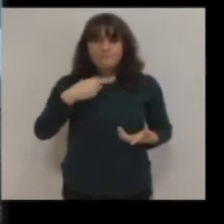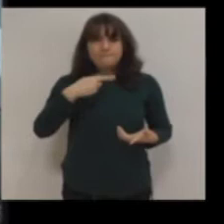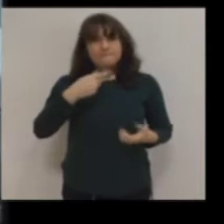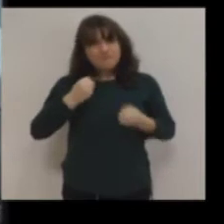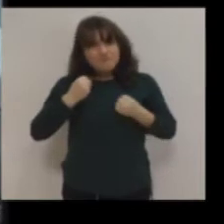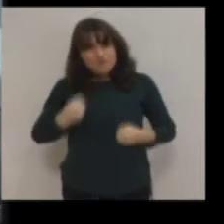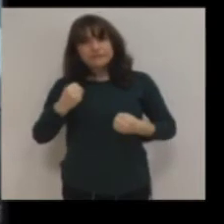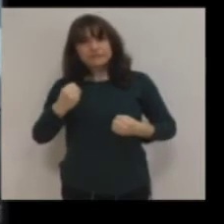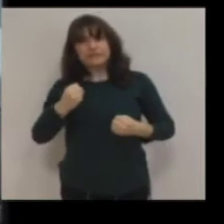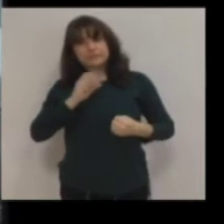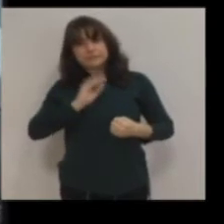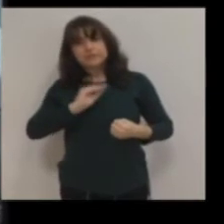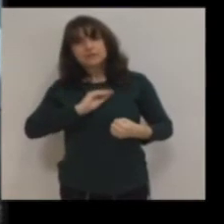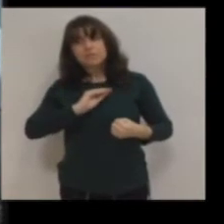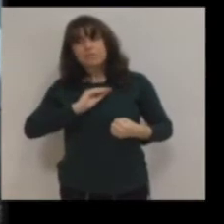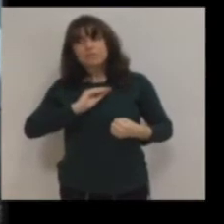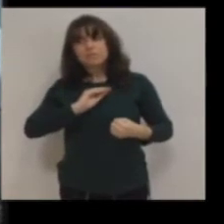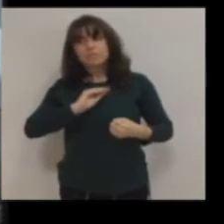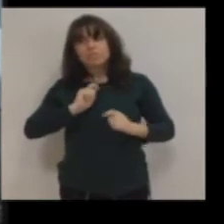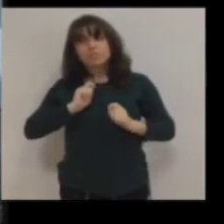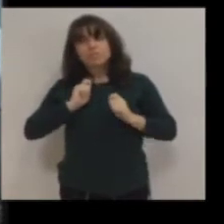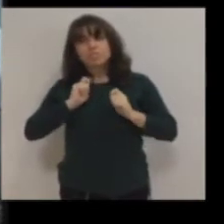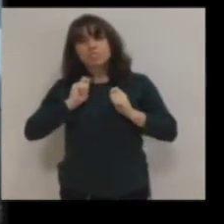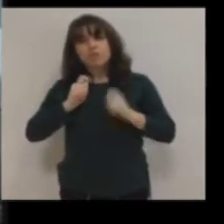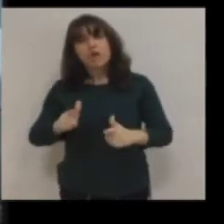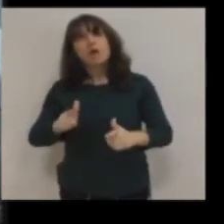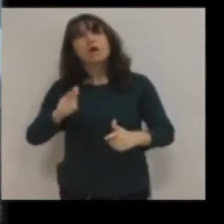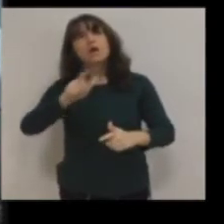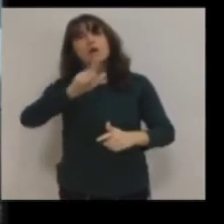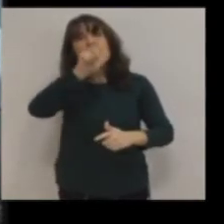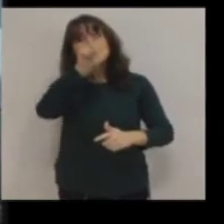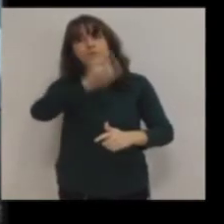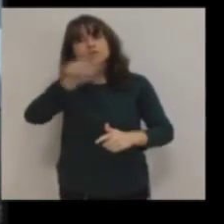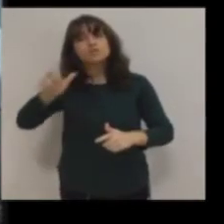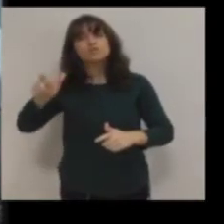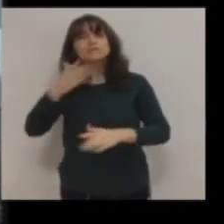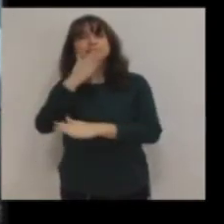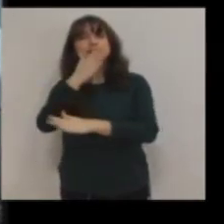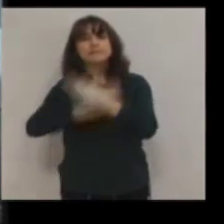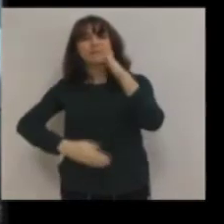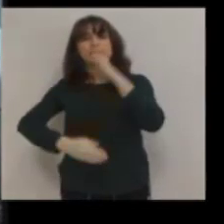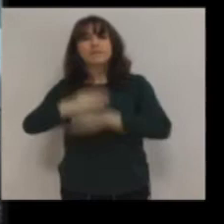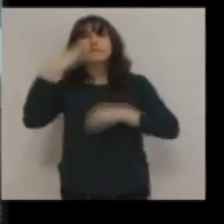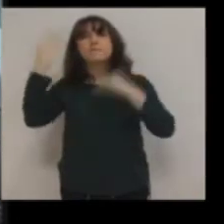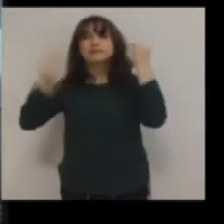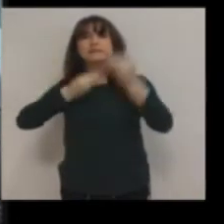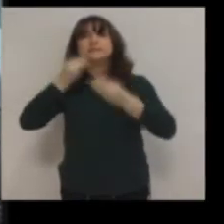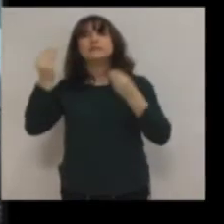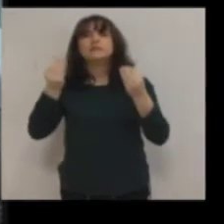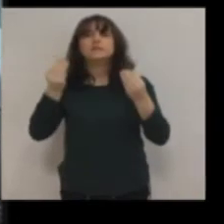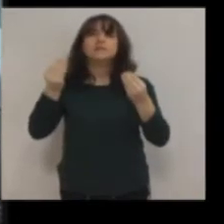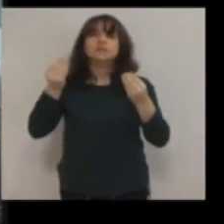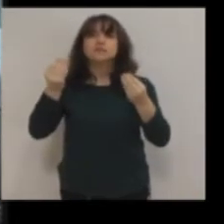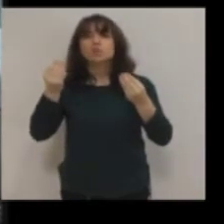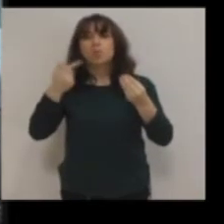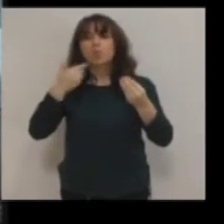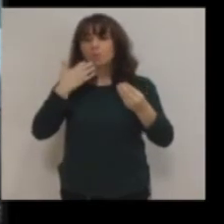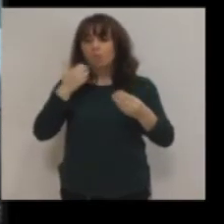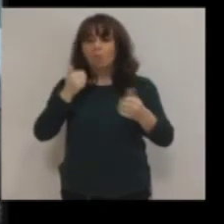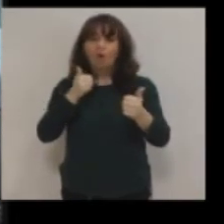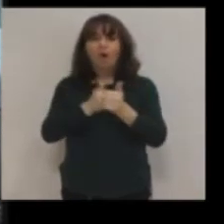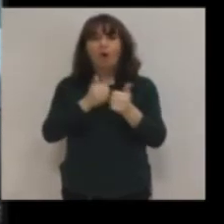fuerte puede generar que las personas con discapacidad crean que solo se les puede atender bien en una